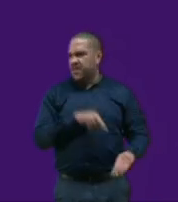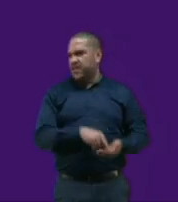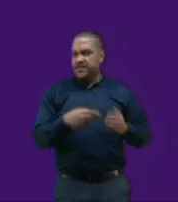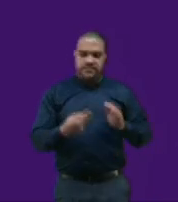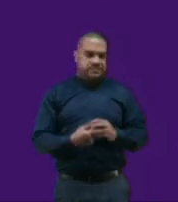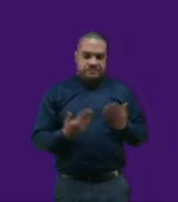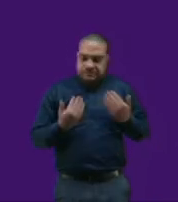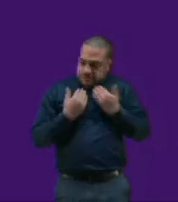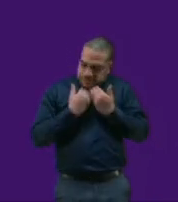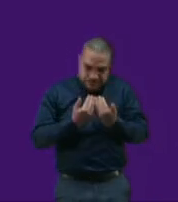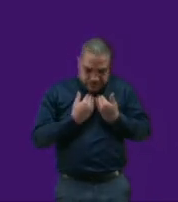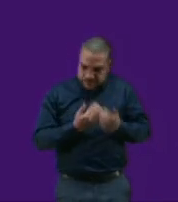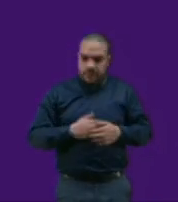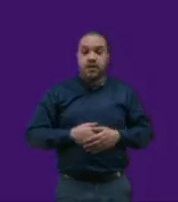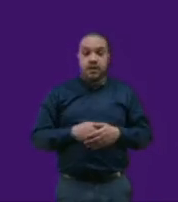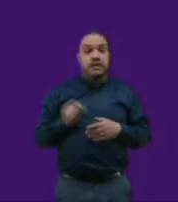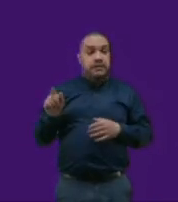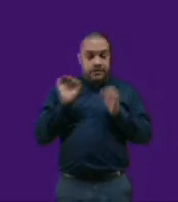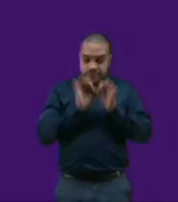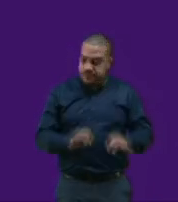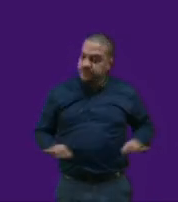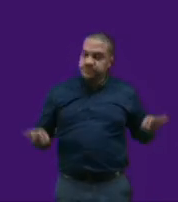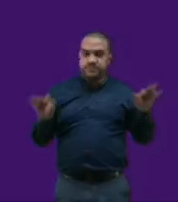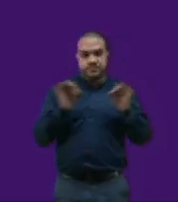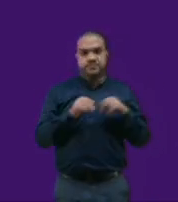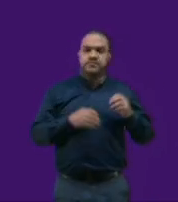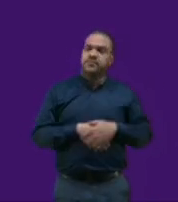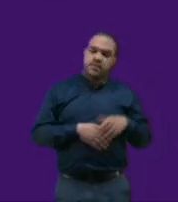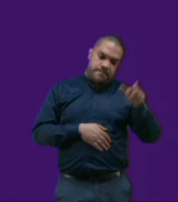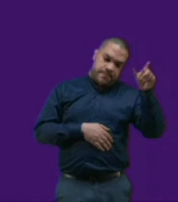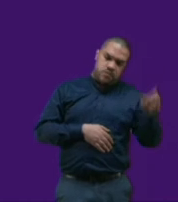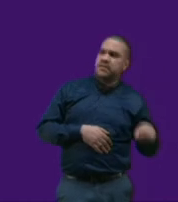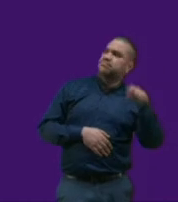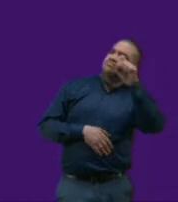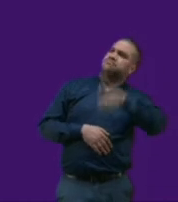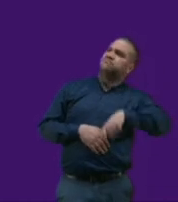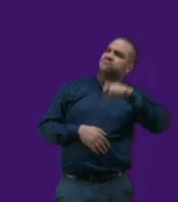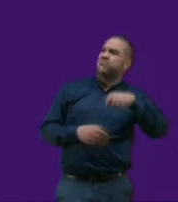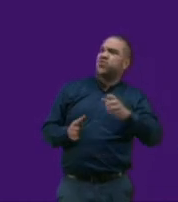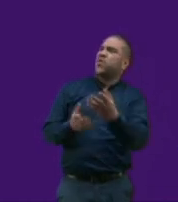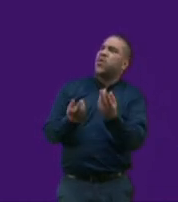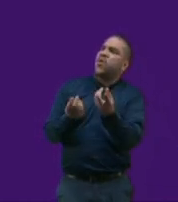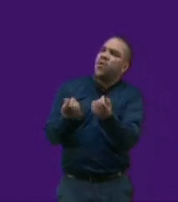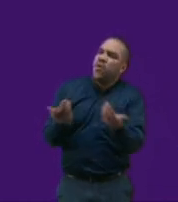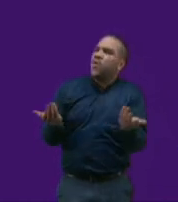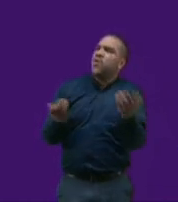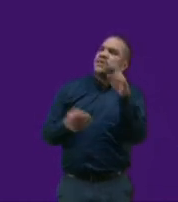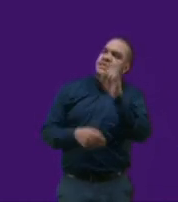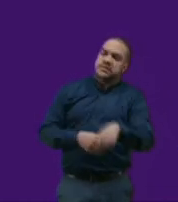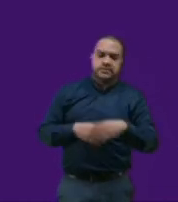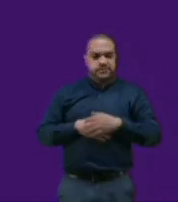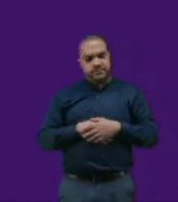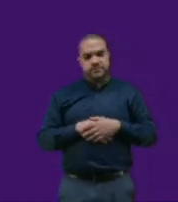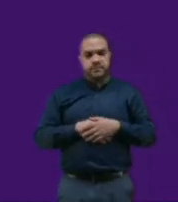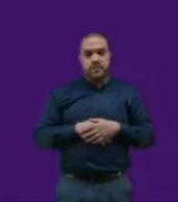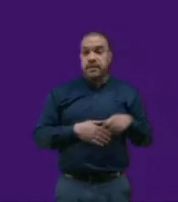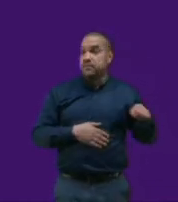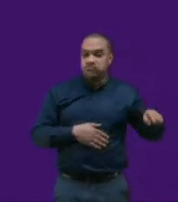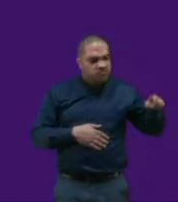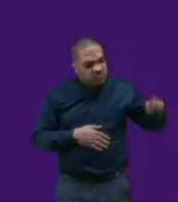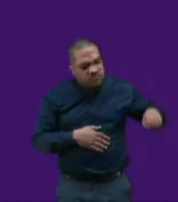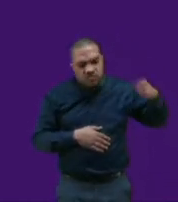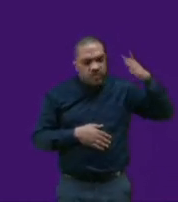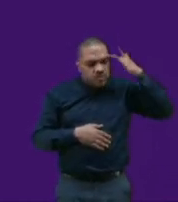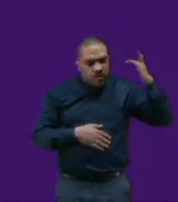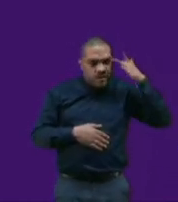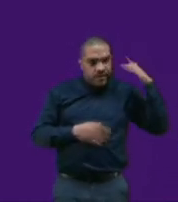importante porque a veces la gente llega a pedir un número porque eso es lo que necesita, porque tiene unos